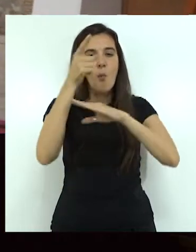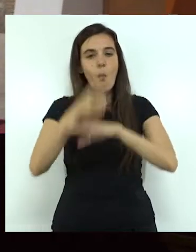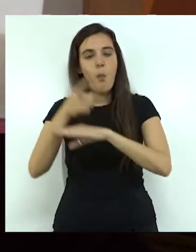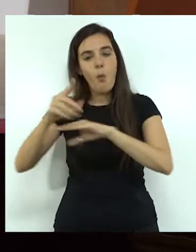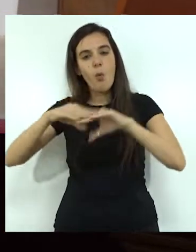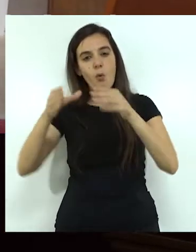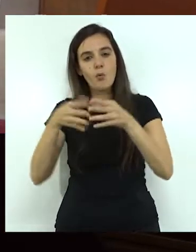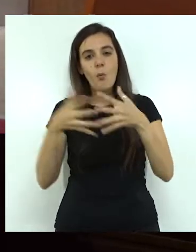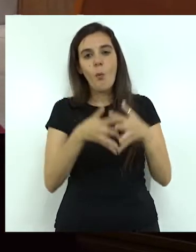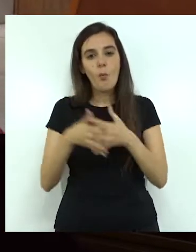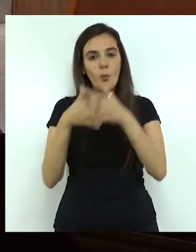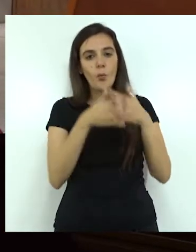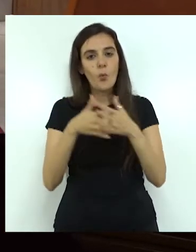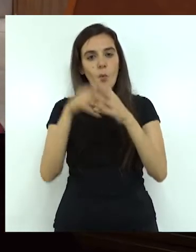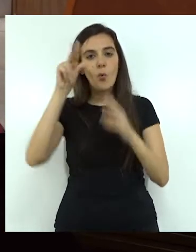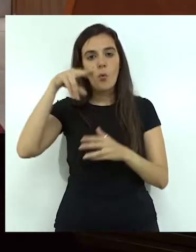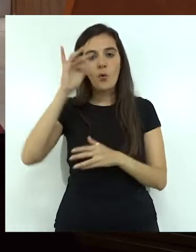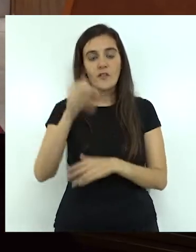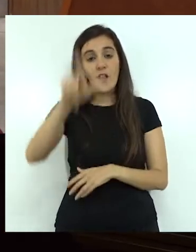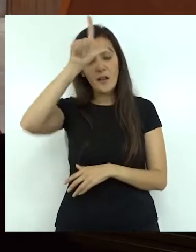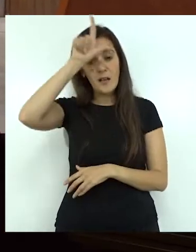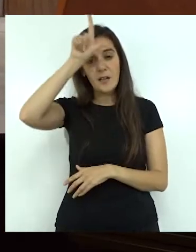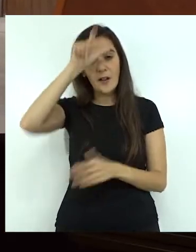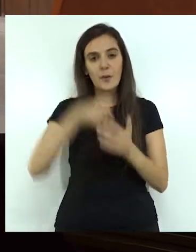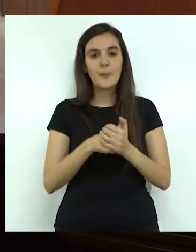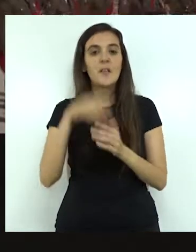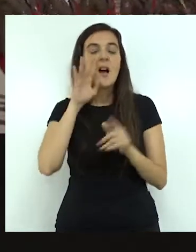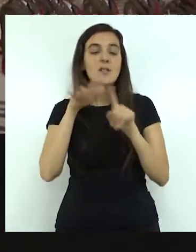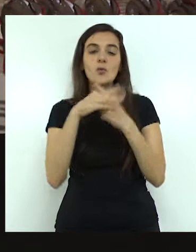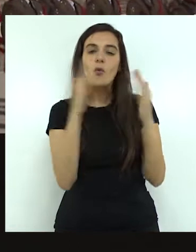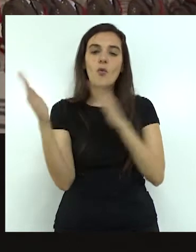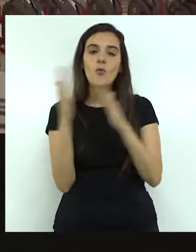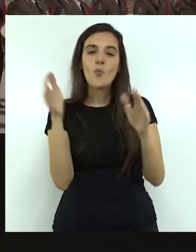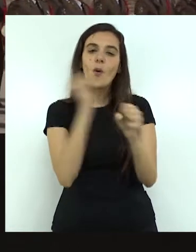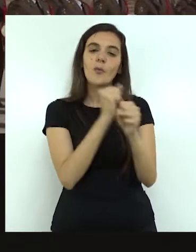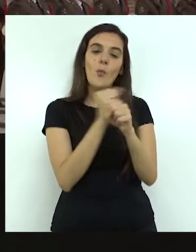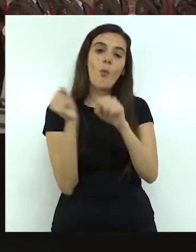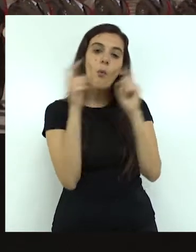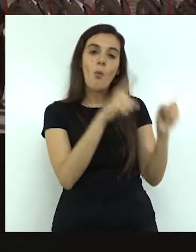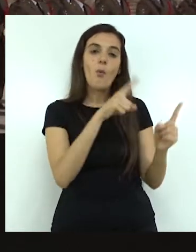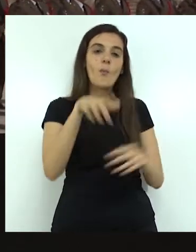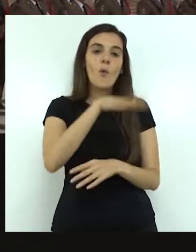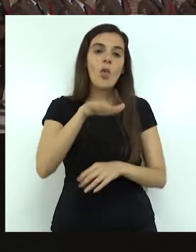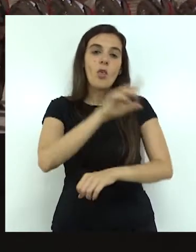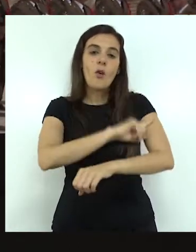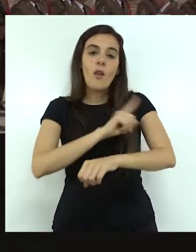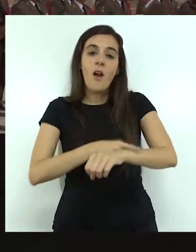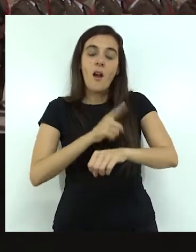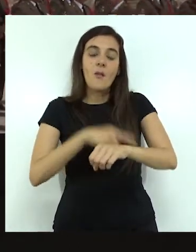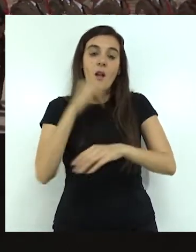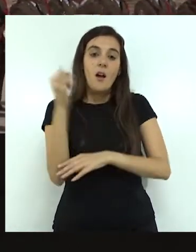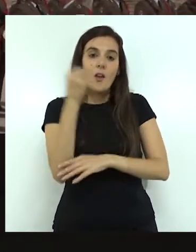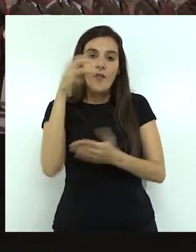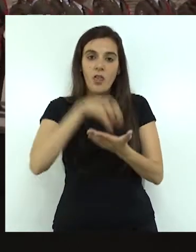en el líbano en su última etapa en este empleo estuvo destinado en el estado mayor del ejército como jefe de centro de relaciones internacionales